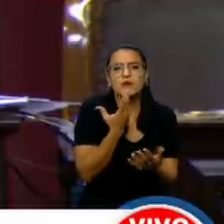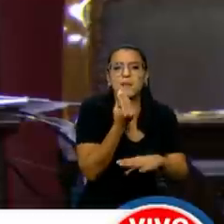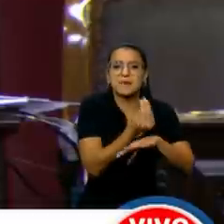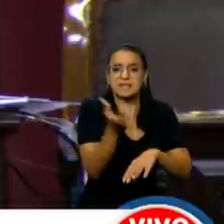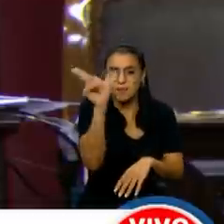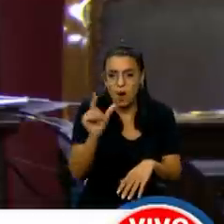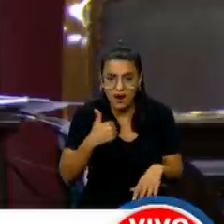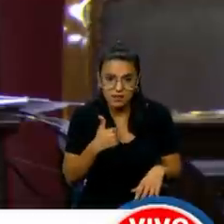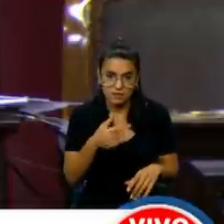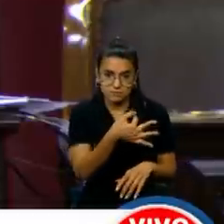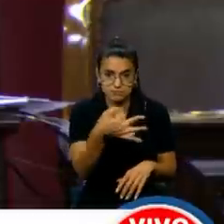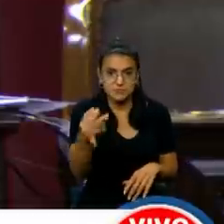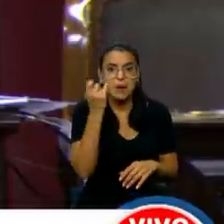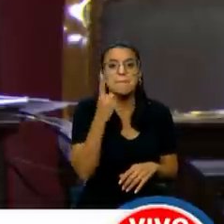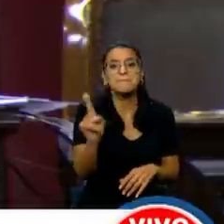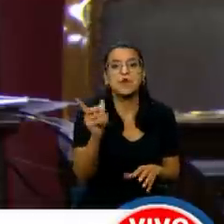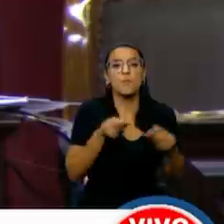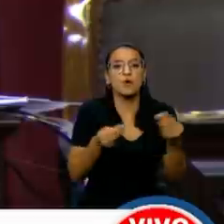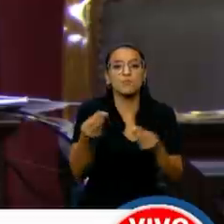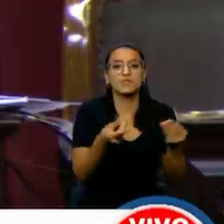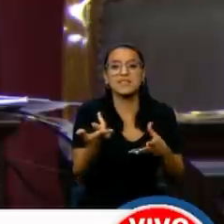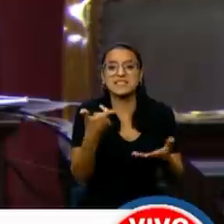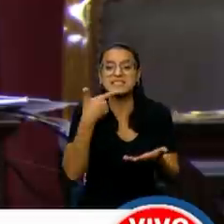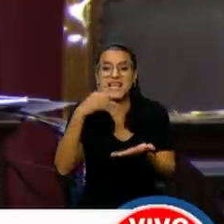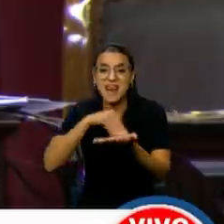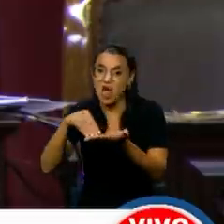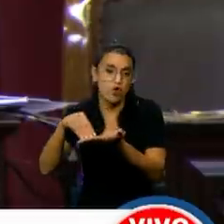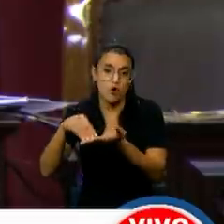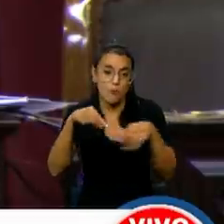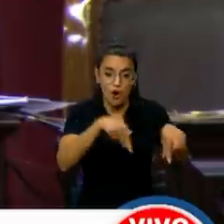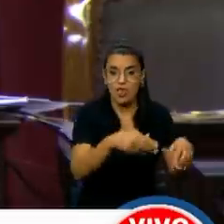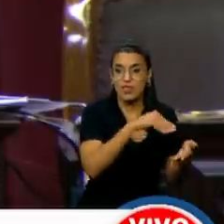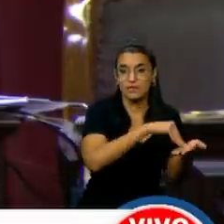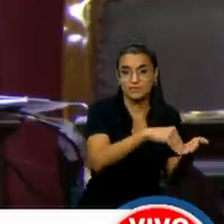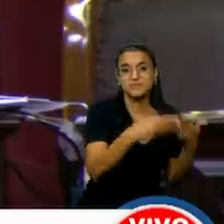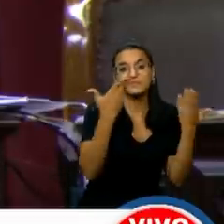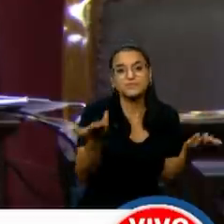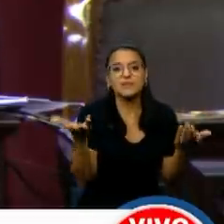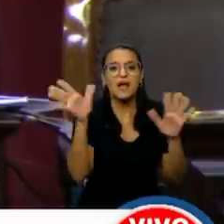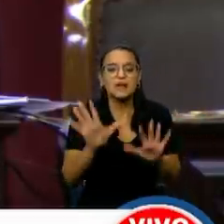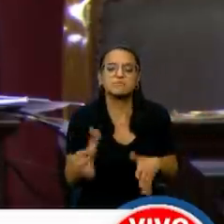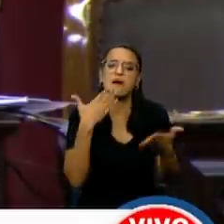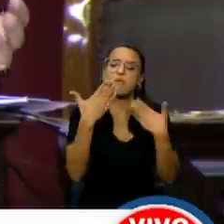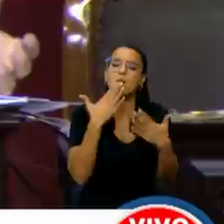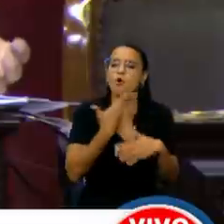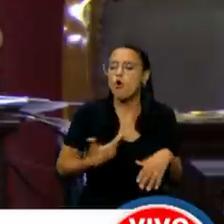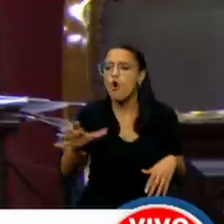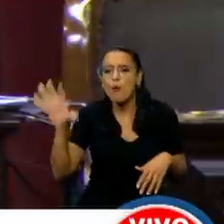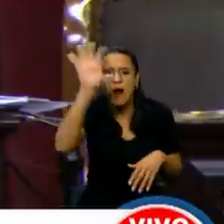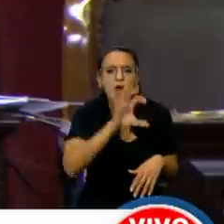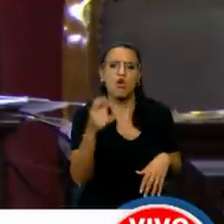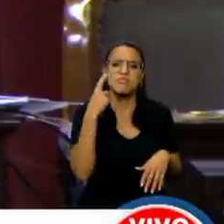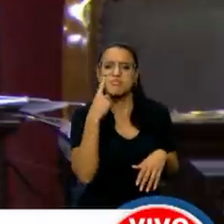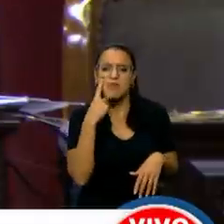argentina es correcto pero el presupuesto no entra por el senado entra por aquí entonces qué hacemos hablamos con nuestros gobernadores con nuestros